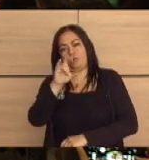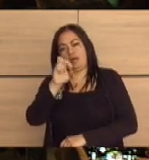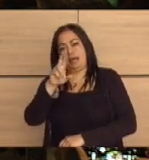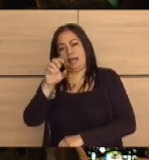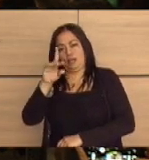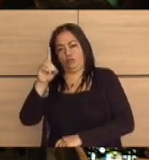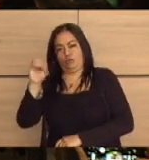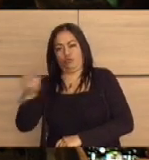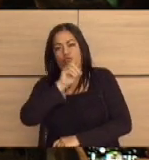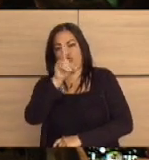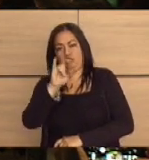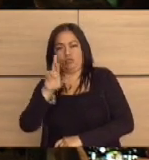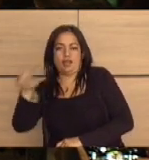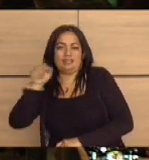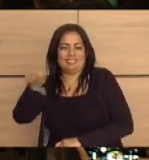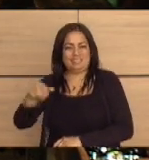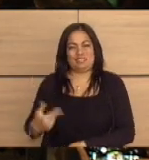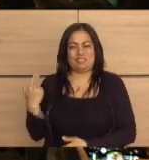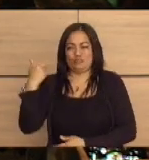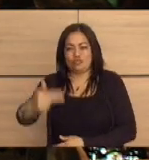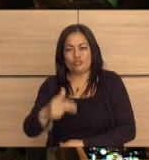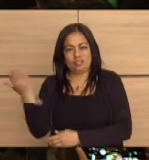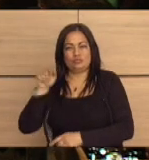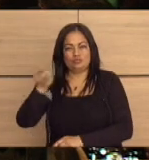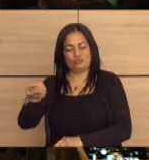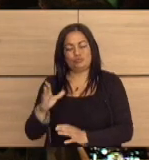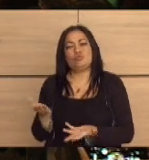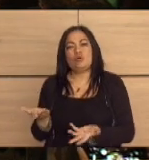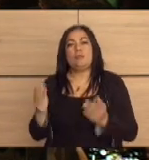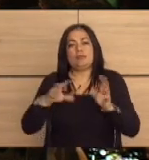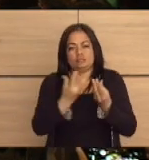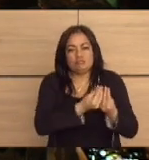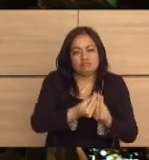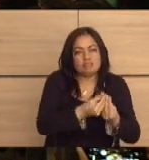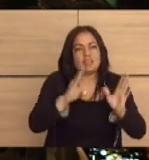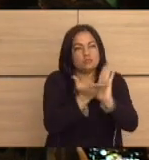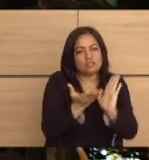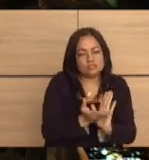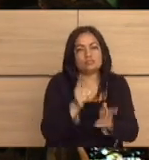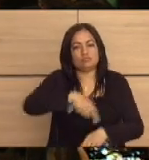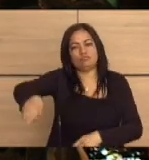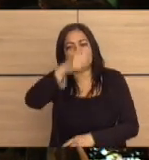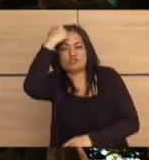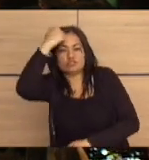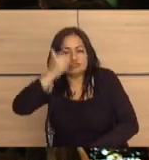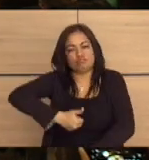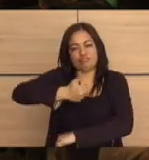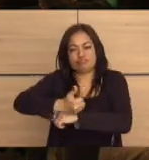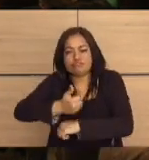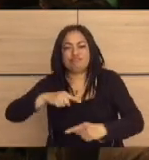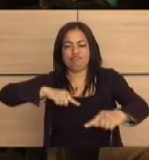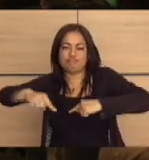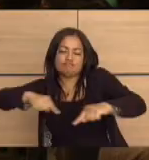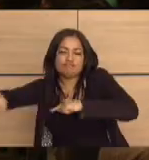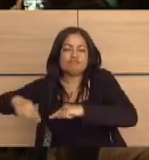a los directivos de todo el sector educativo. Aquí están congregados nuestros maestros, coordinadores, rectores y